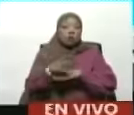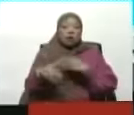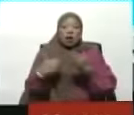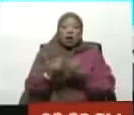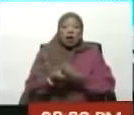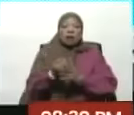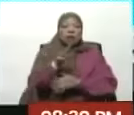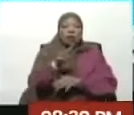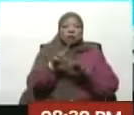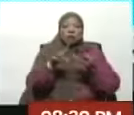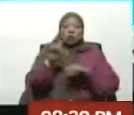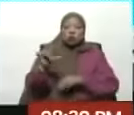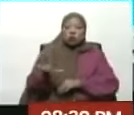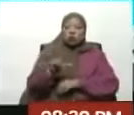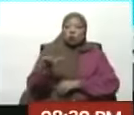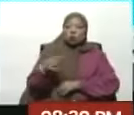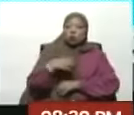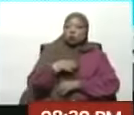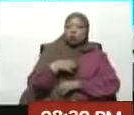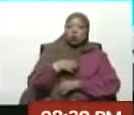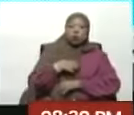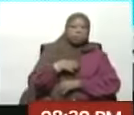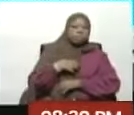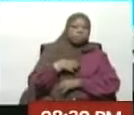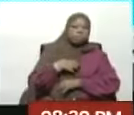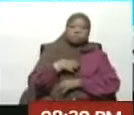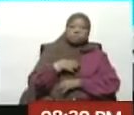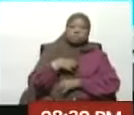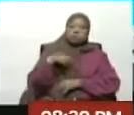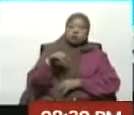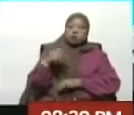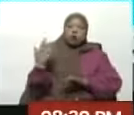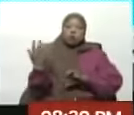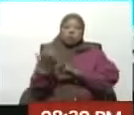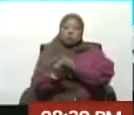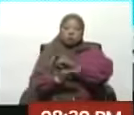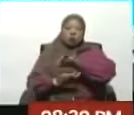julio, porque va a ocurrir algo.